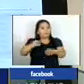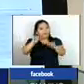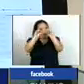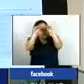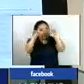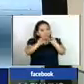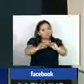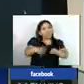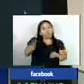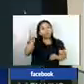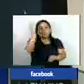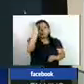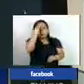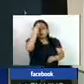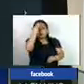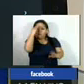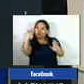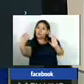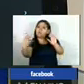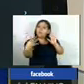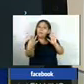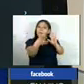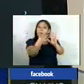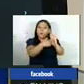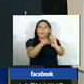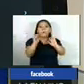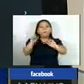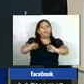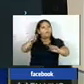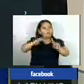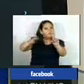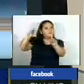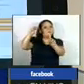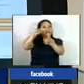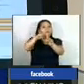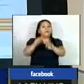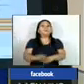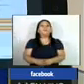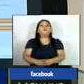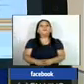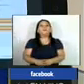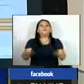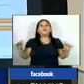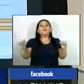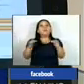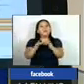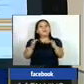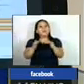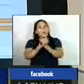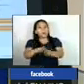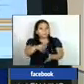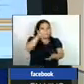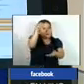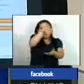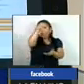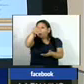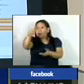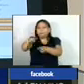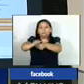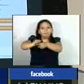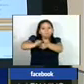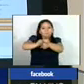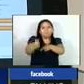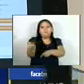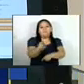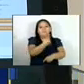para ser reconocidas por su público objetivo y alcanzar sus metas. Asimismo se debe acompañar con capacitaciones sobre el tema para que el